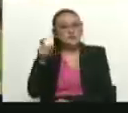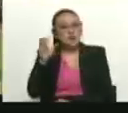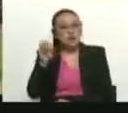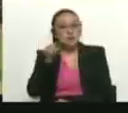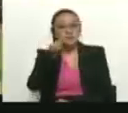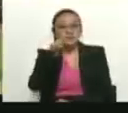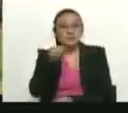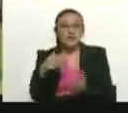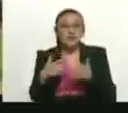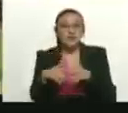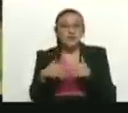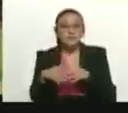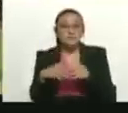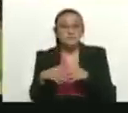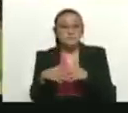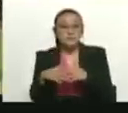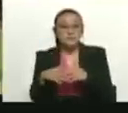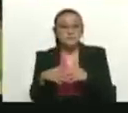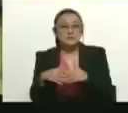es una empresa que